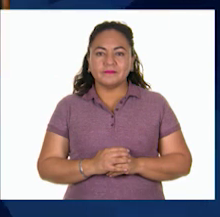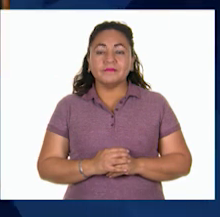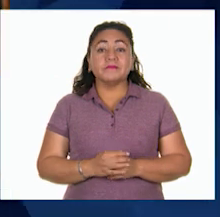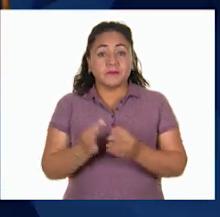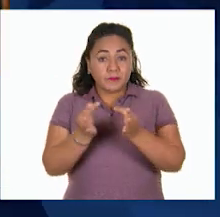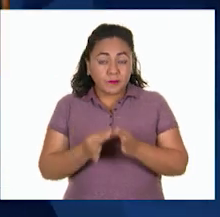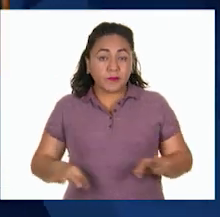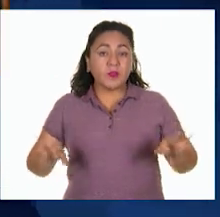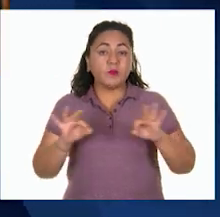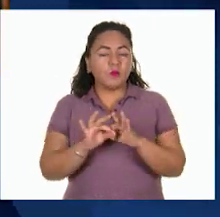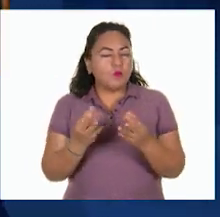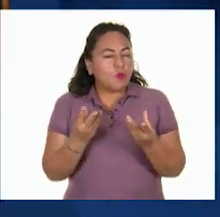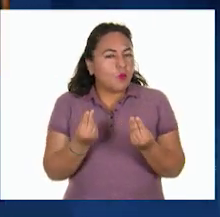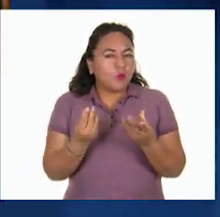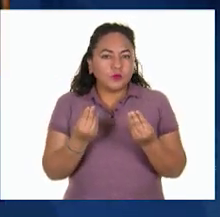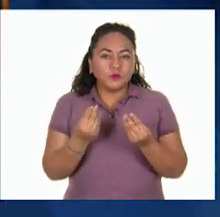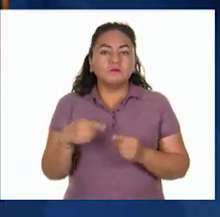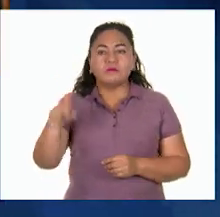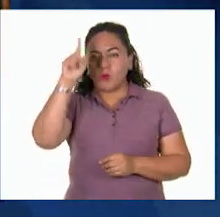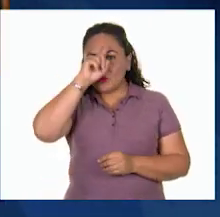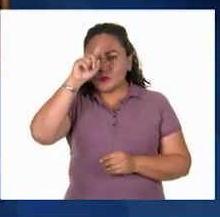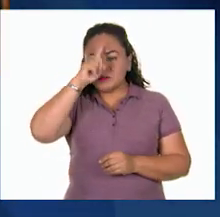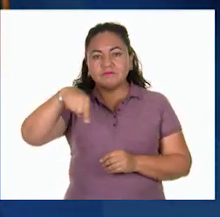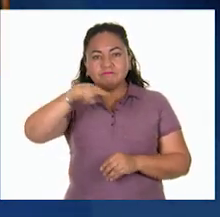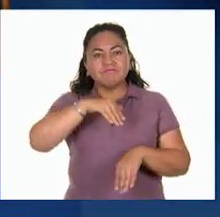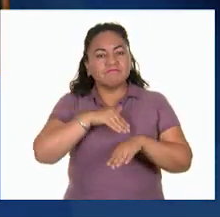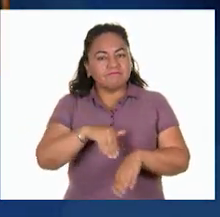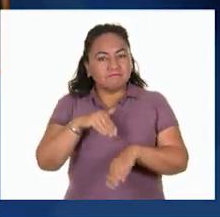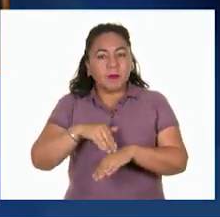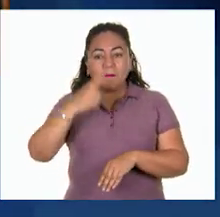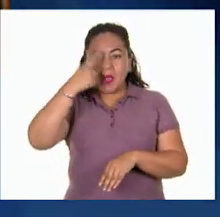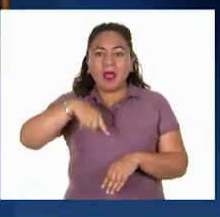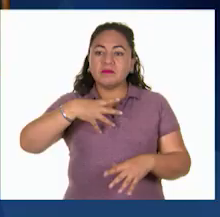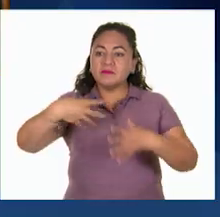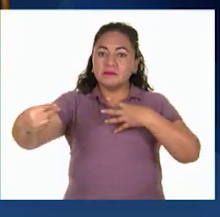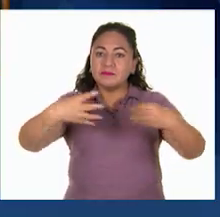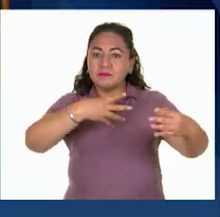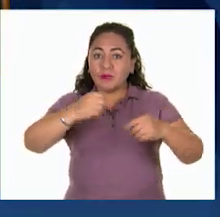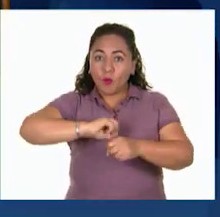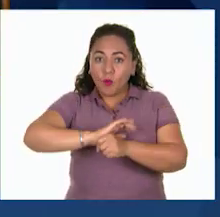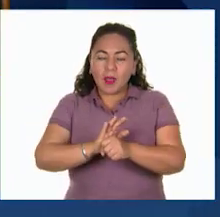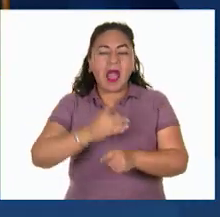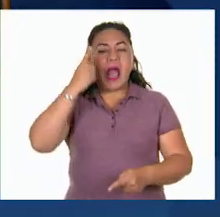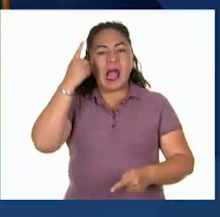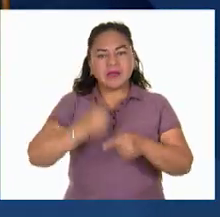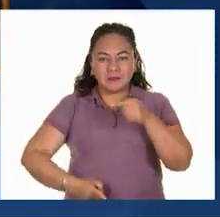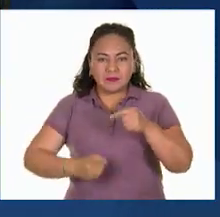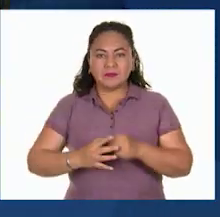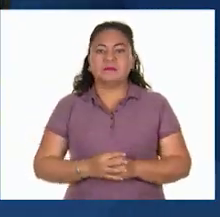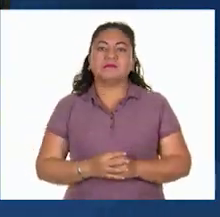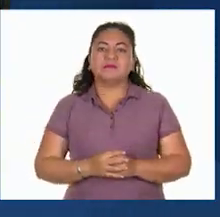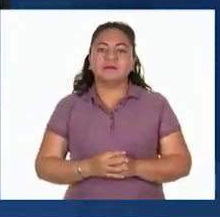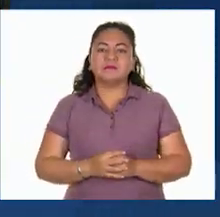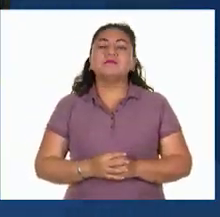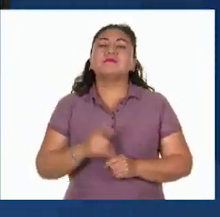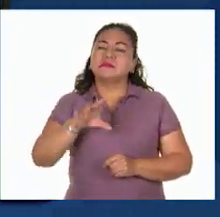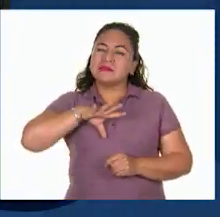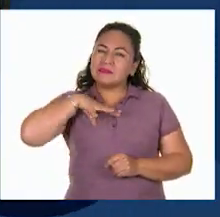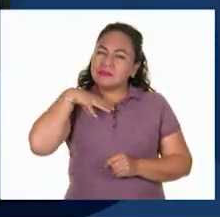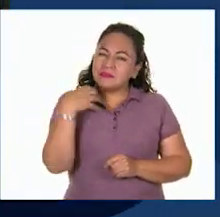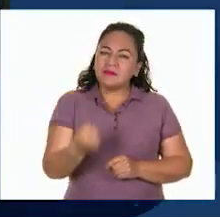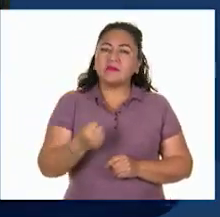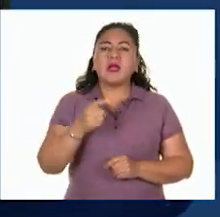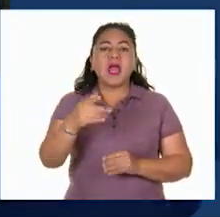Es muy importante continuar con las recomendaciones para evitar contagios de COVID. Trata de